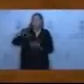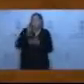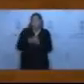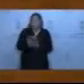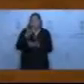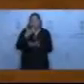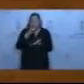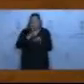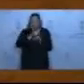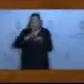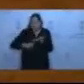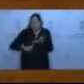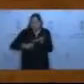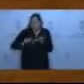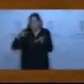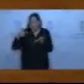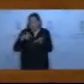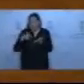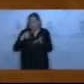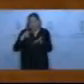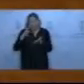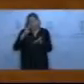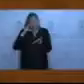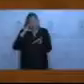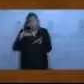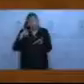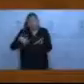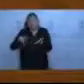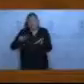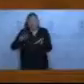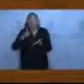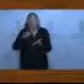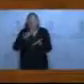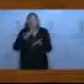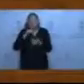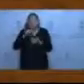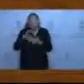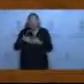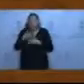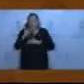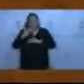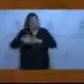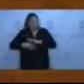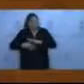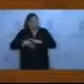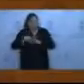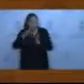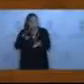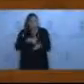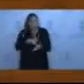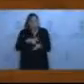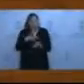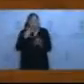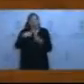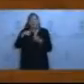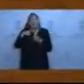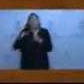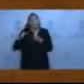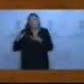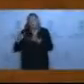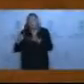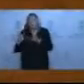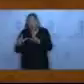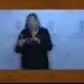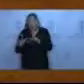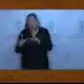este informe, las 3 que le he leído, cómo y cuándo y en qué plazo, y 2, hay algunos aspectos graves